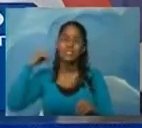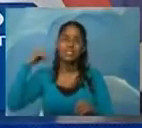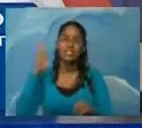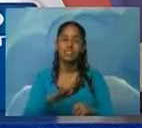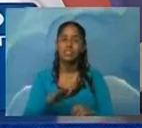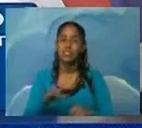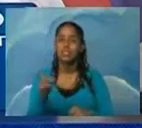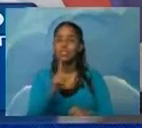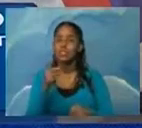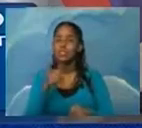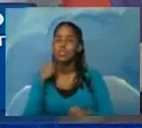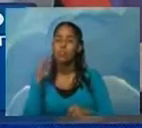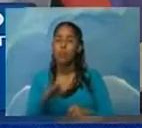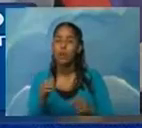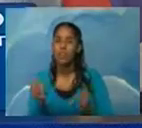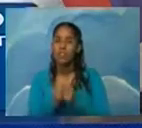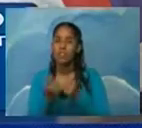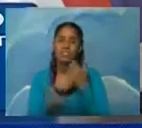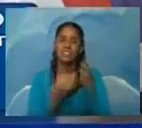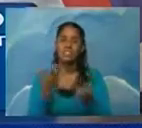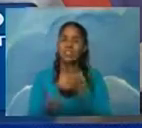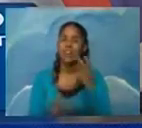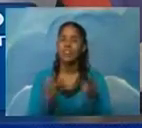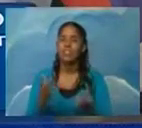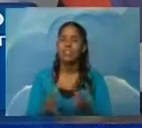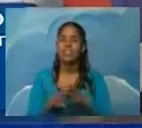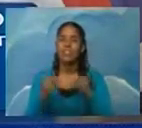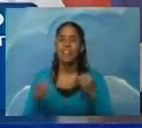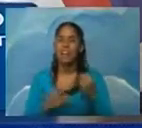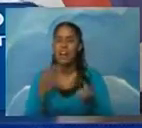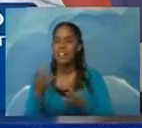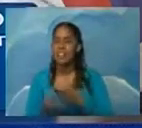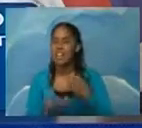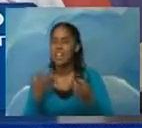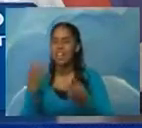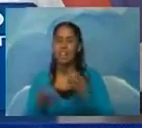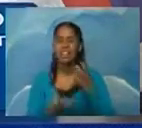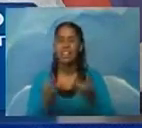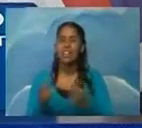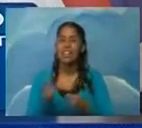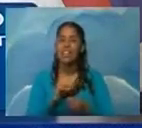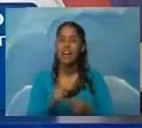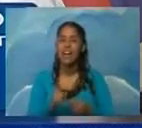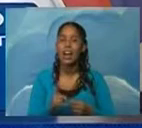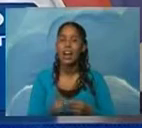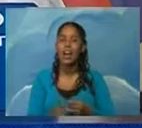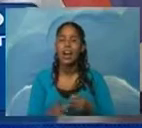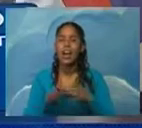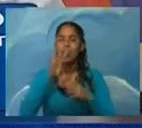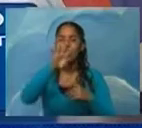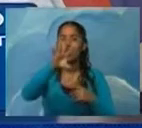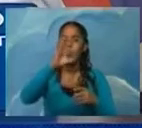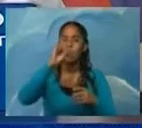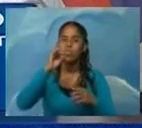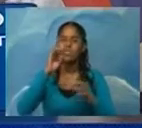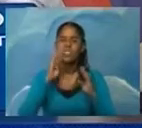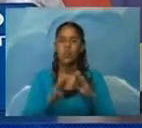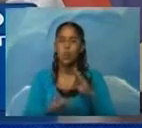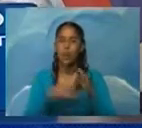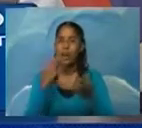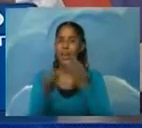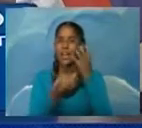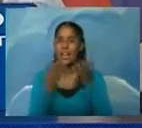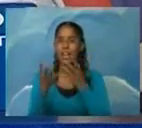con candela. Usted le mete candela y le mete candela y le mete candela a 400